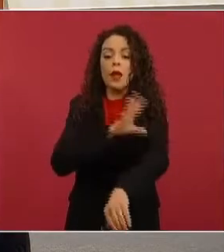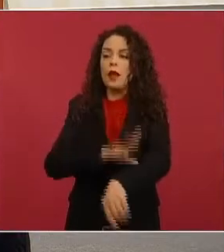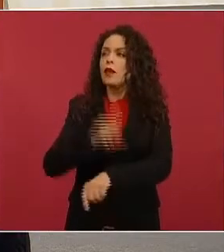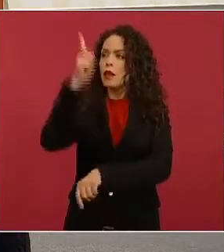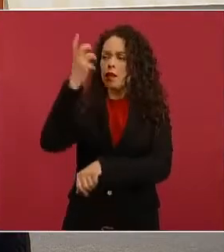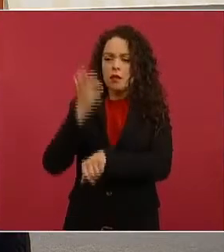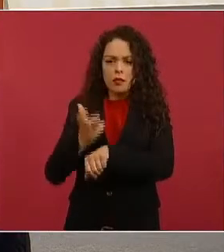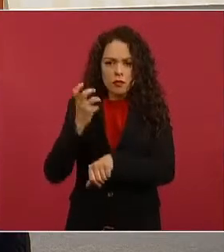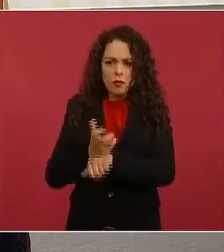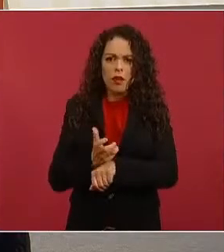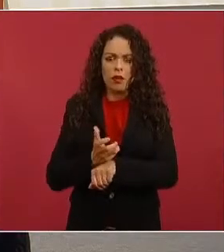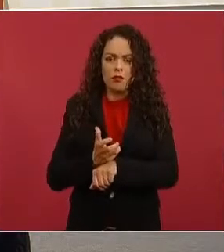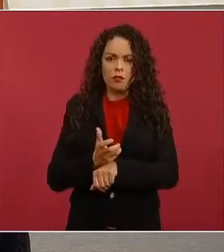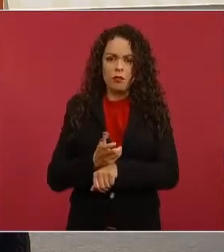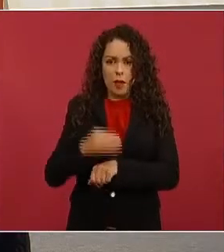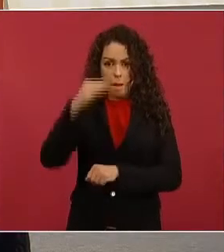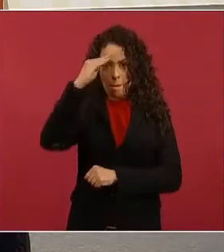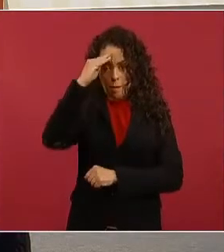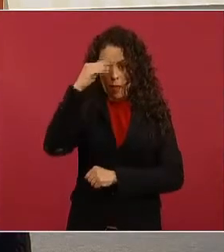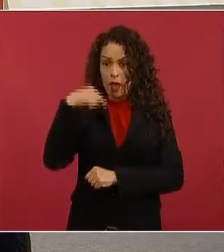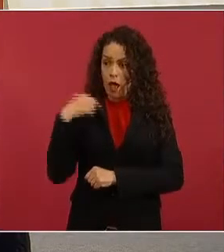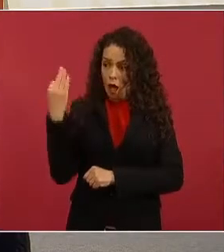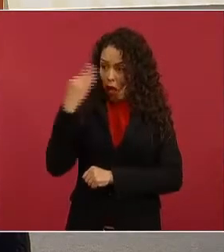de manera injusta y arbitraria.